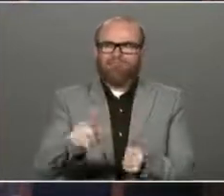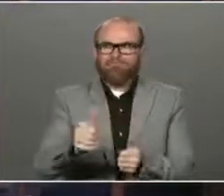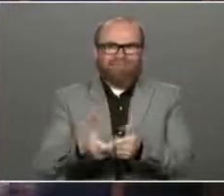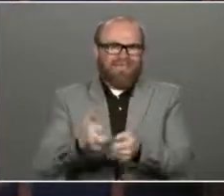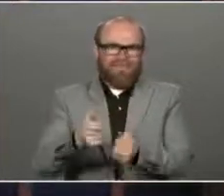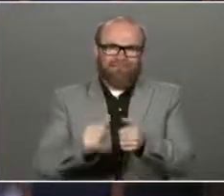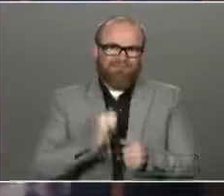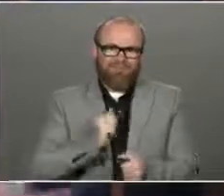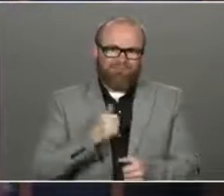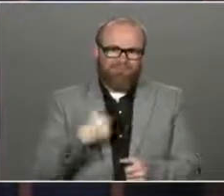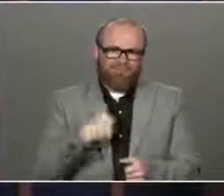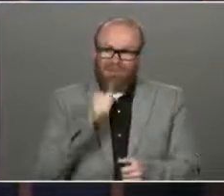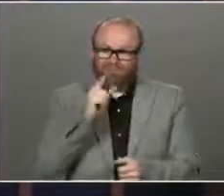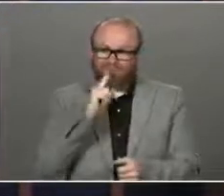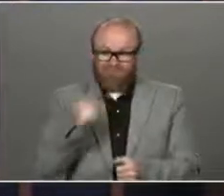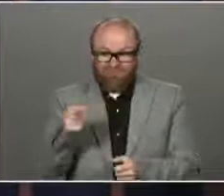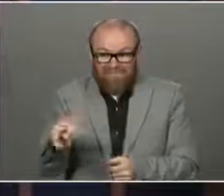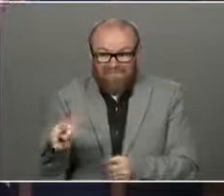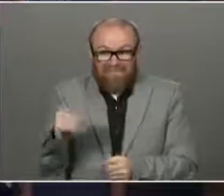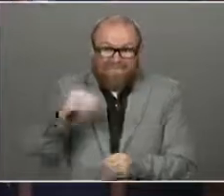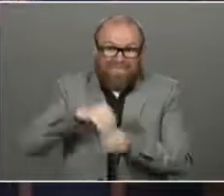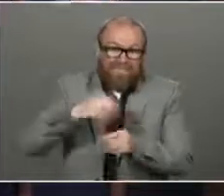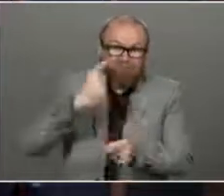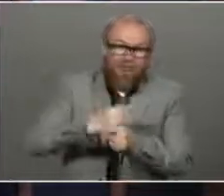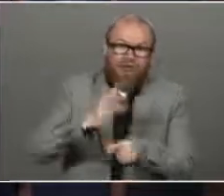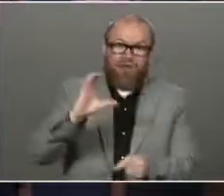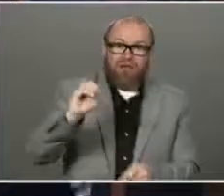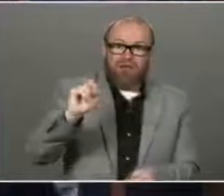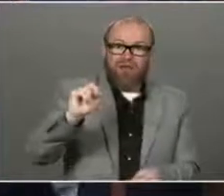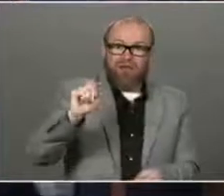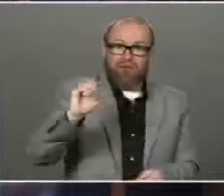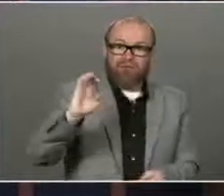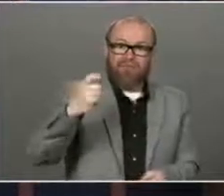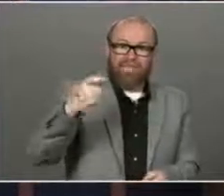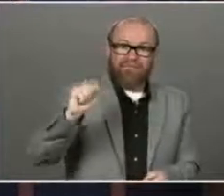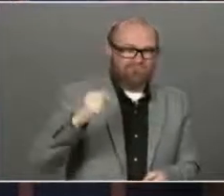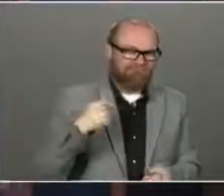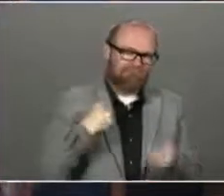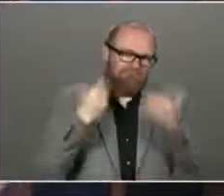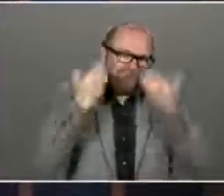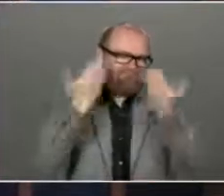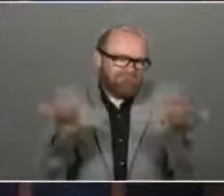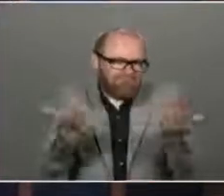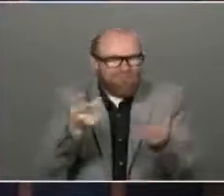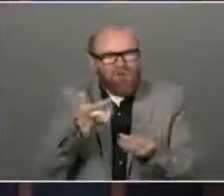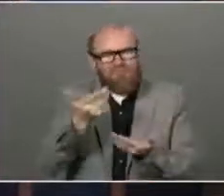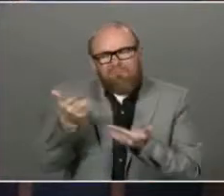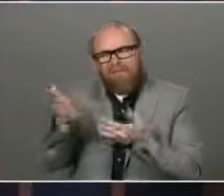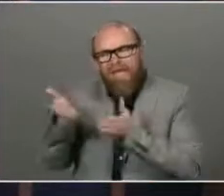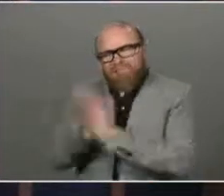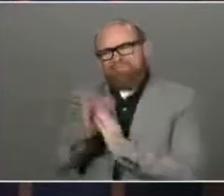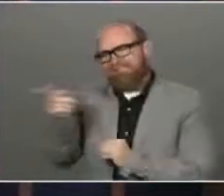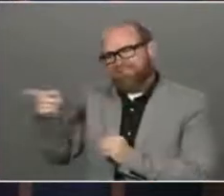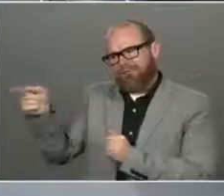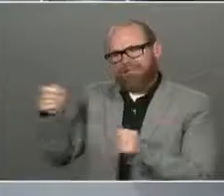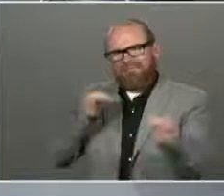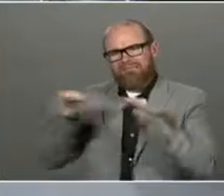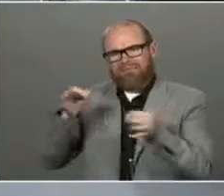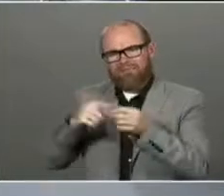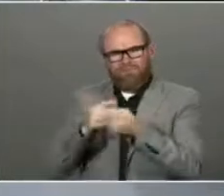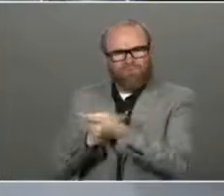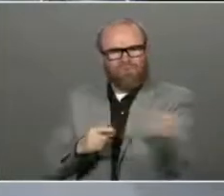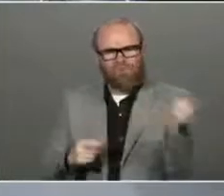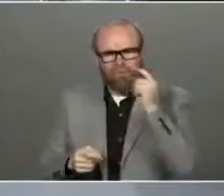yo no era parte de esos textos, no sé si se tomaron fuera de contexto, pero él es el que puede explicar esto y él lo pidió.